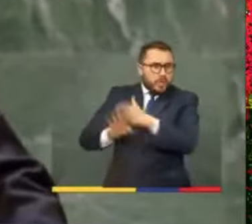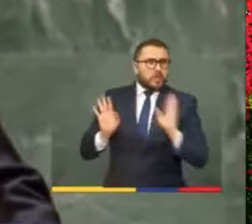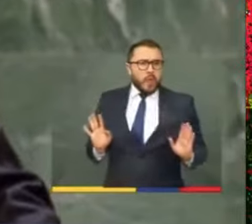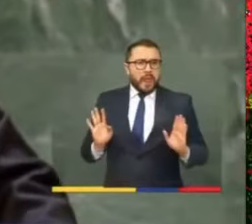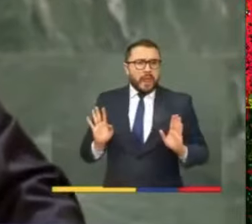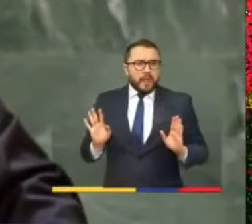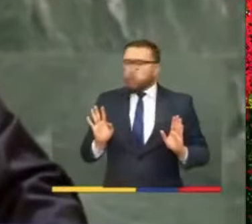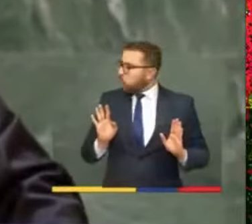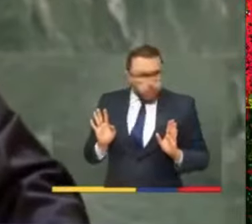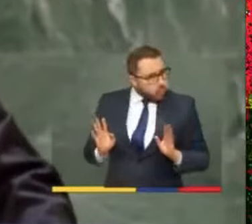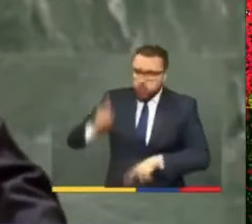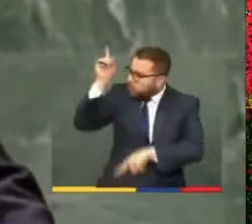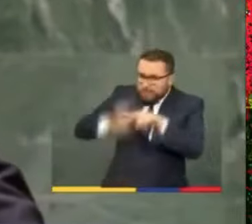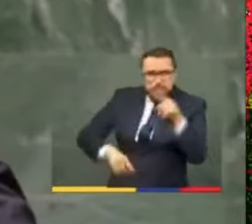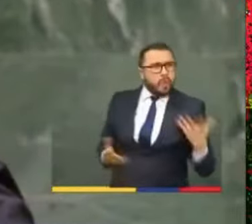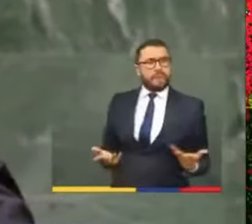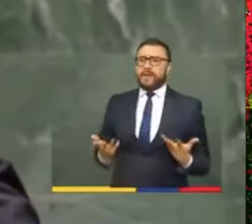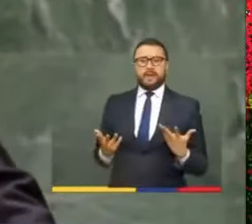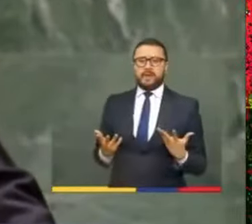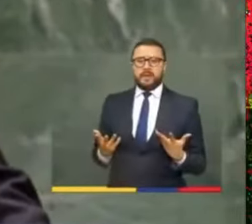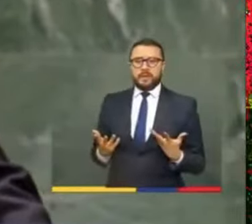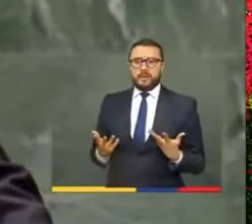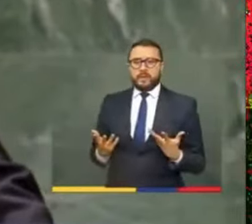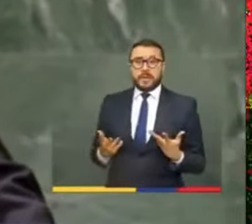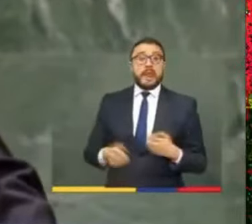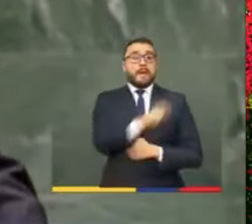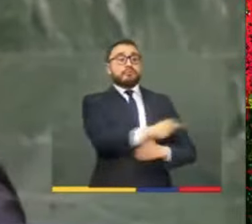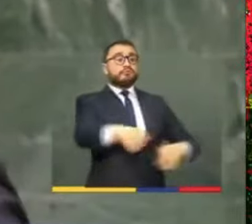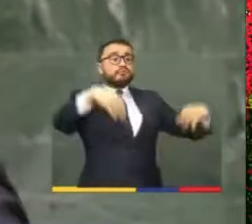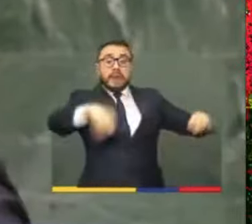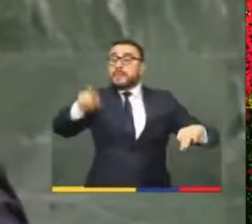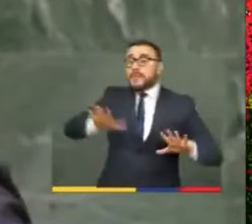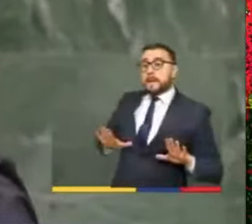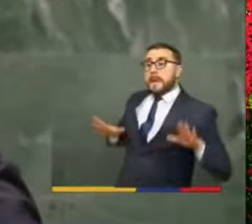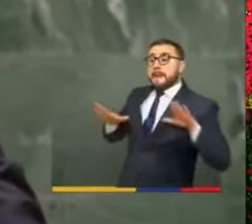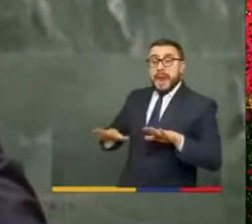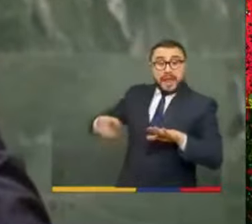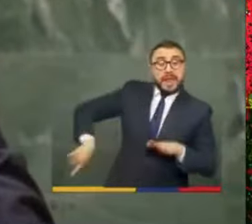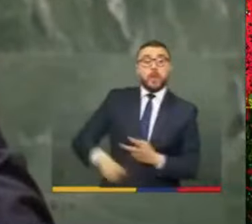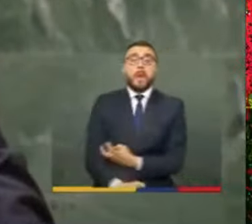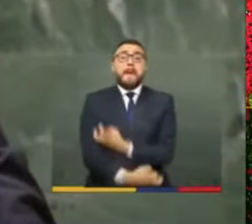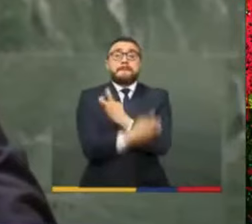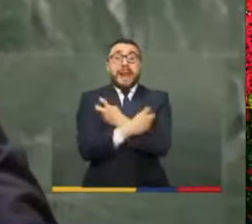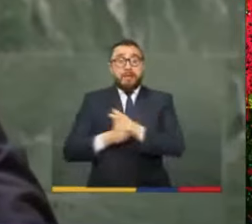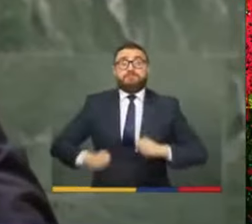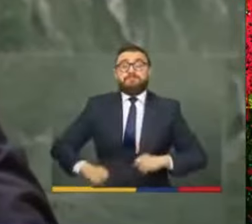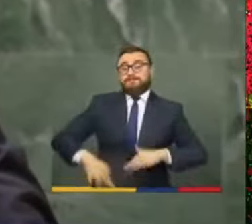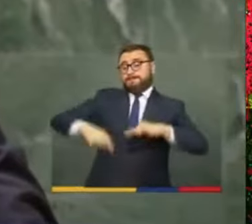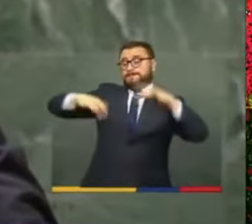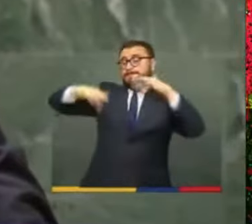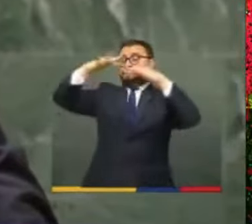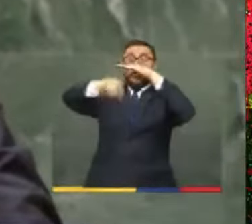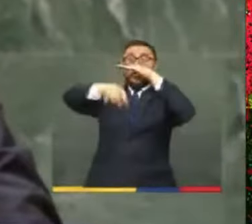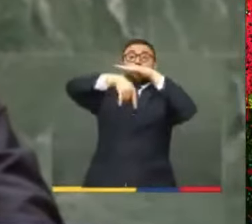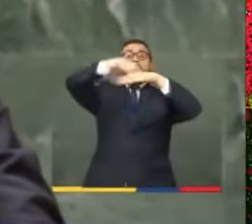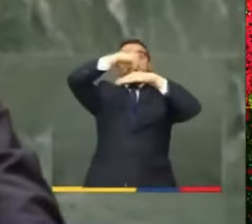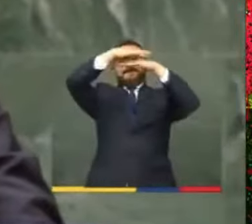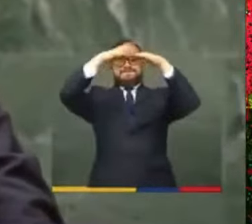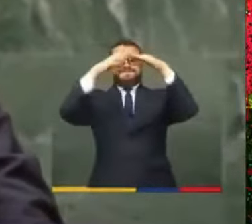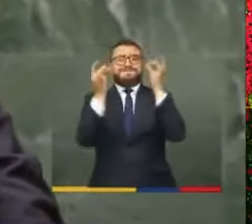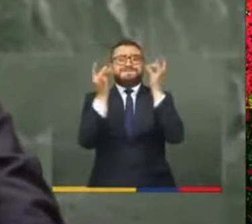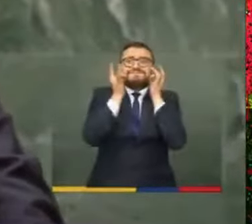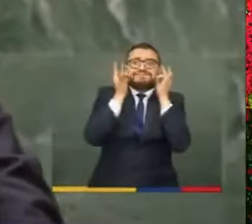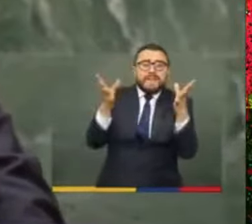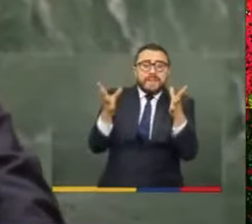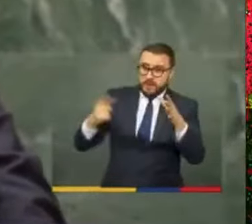no puede seguir. Los pueblos deben detenerlo. El veneno arrojado en la atmósfera es fatal y las chimeneas